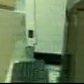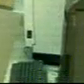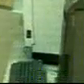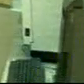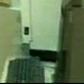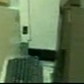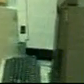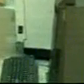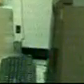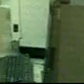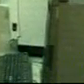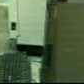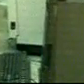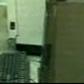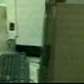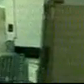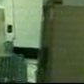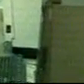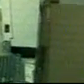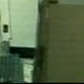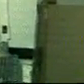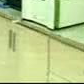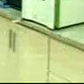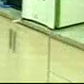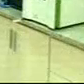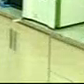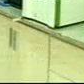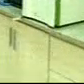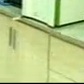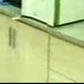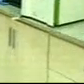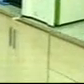compatriotas, hace unos años que en La Rioja